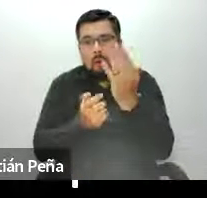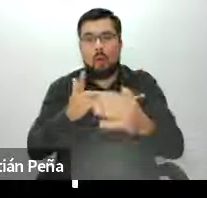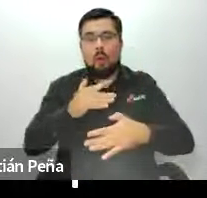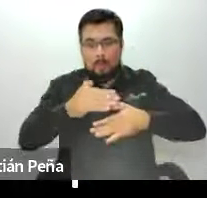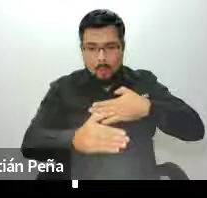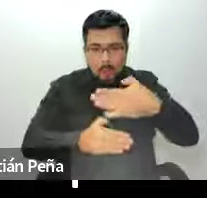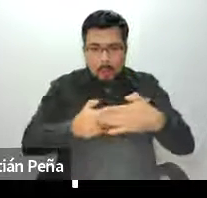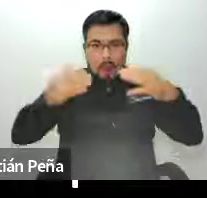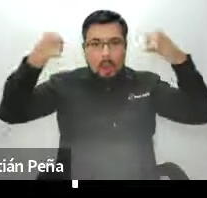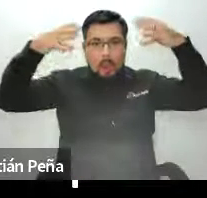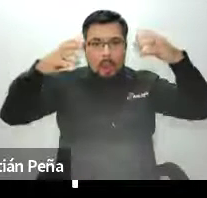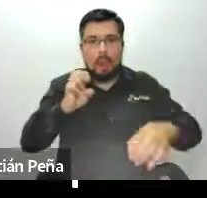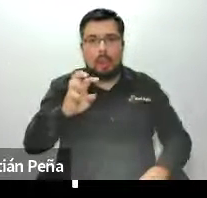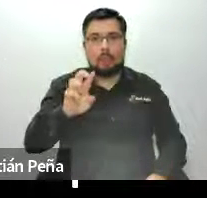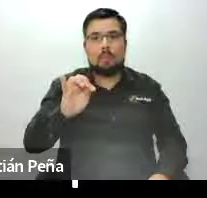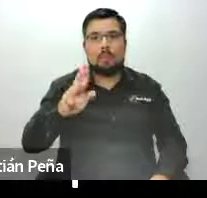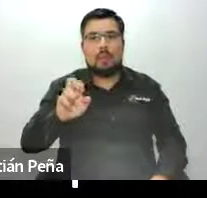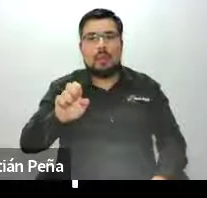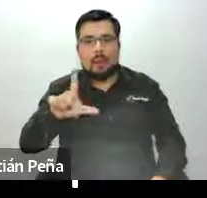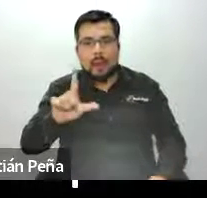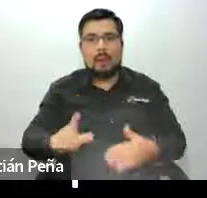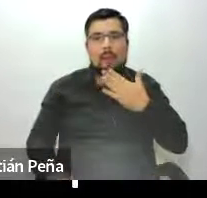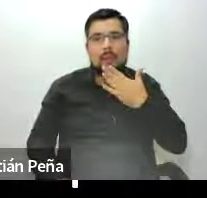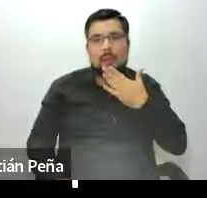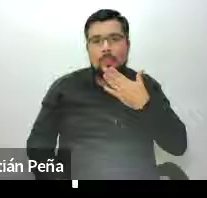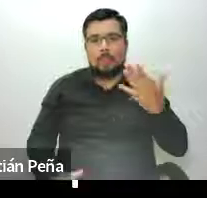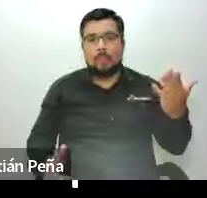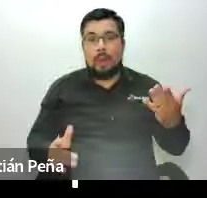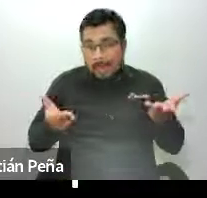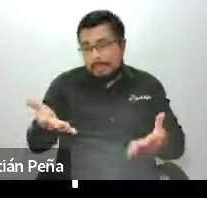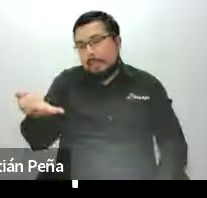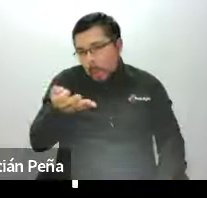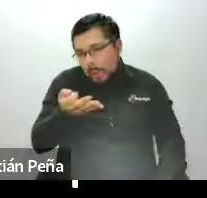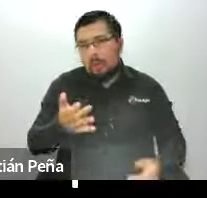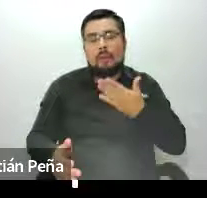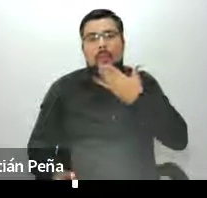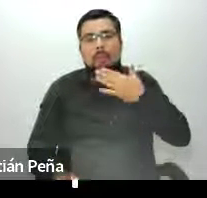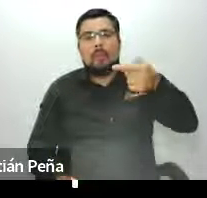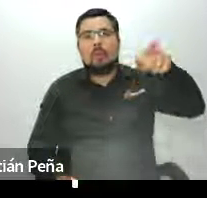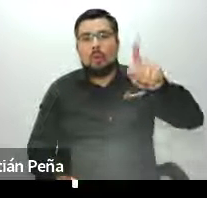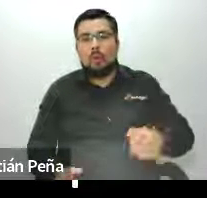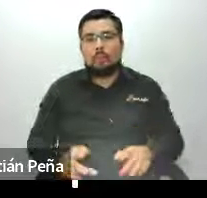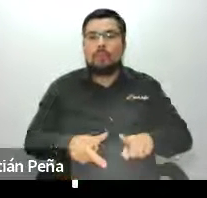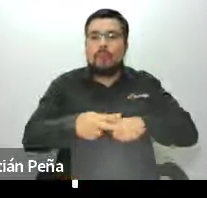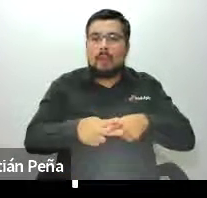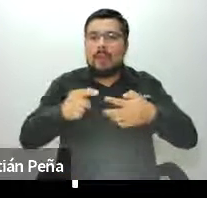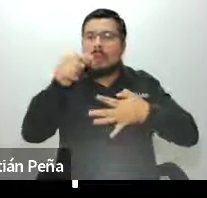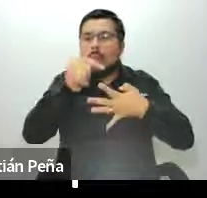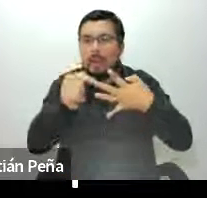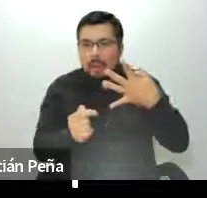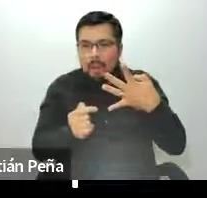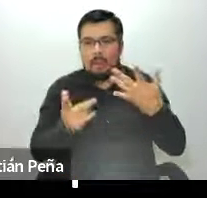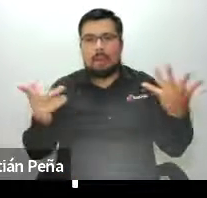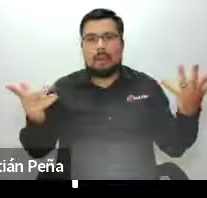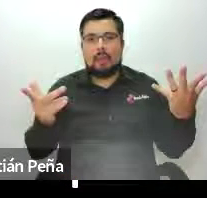nos dijeron, y materiales educativos curriculares en el contexto de estudiantes con